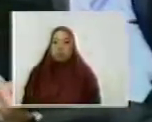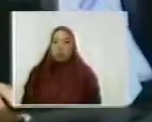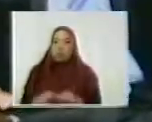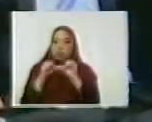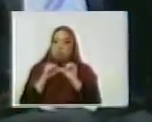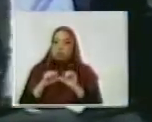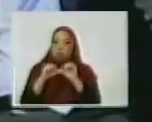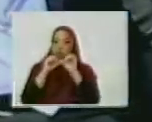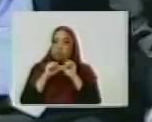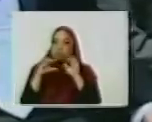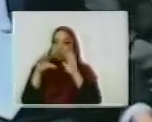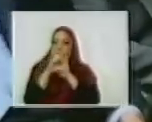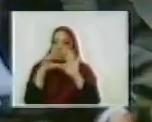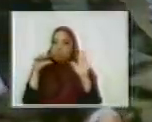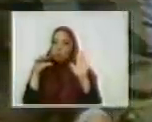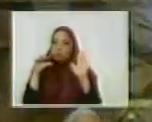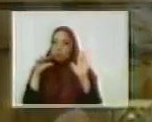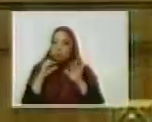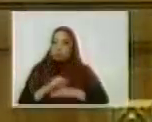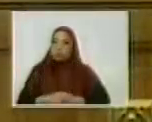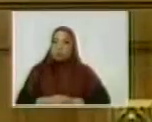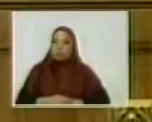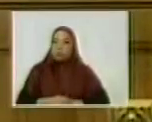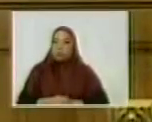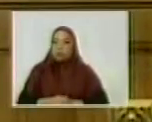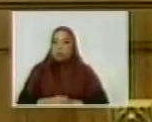Continúa el artículo